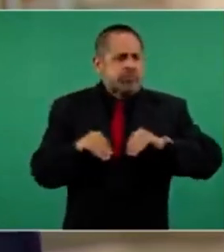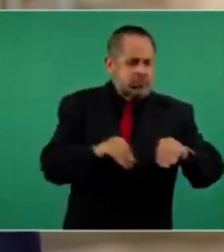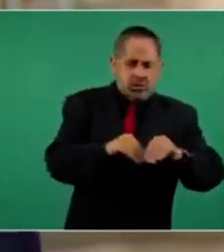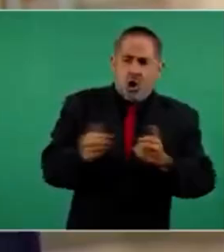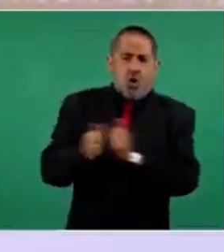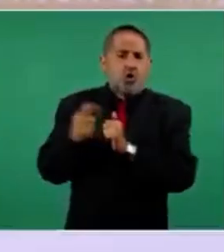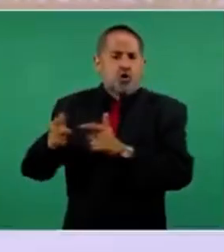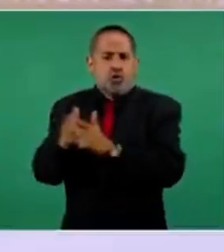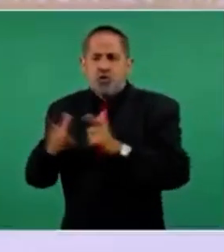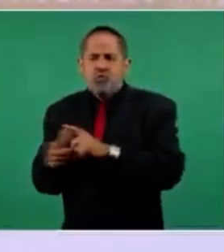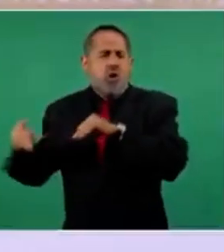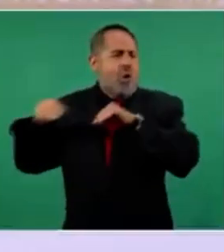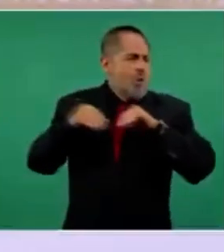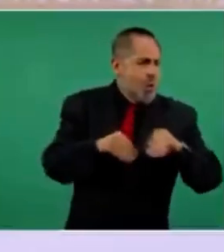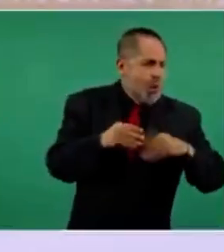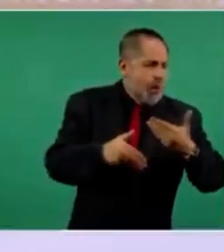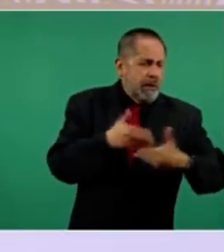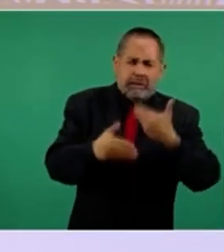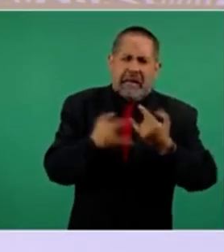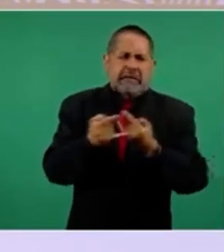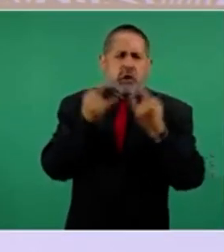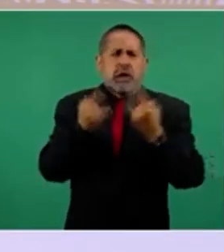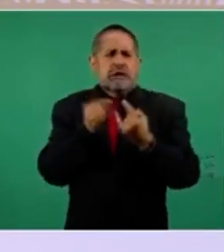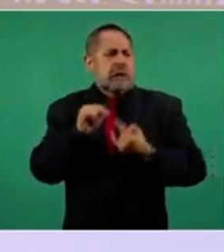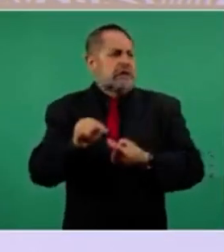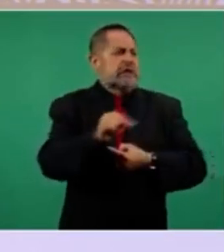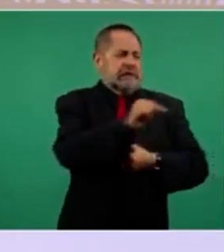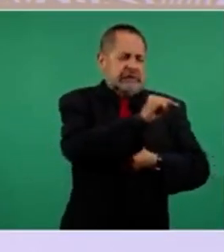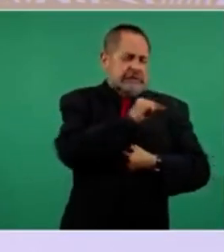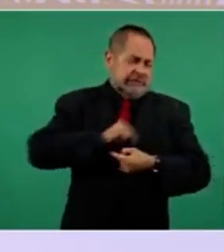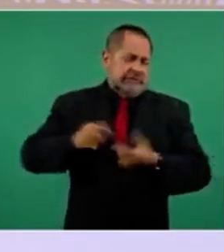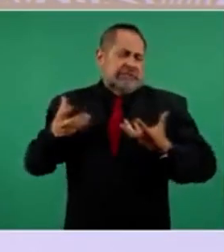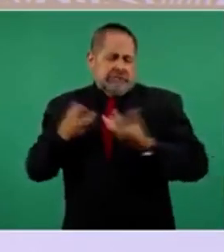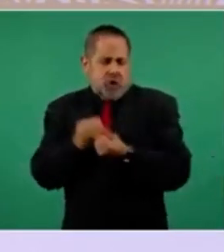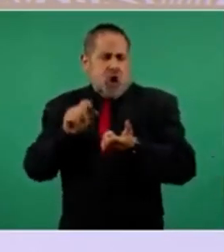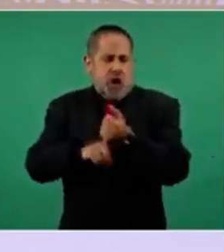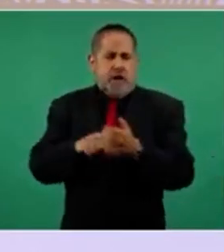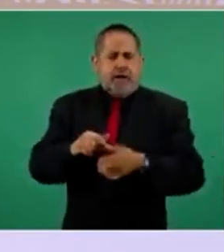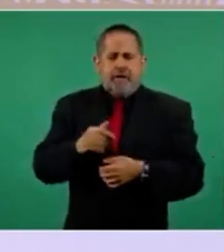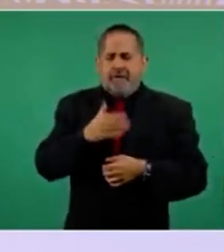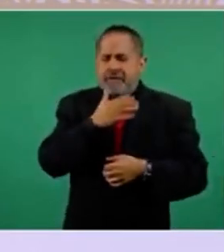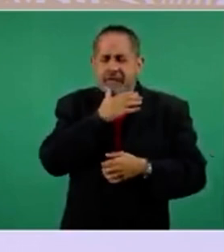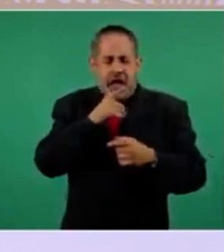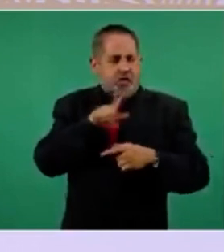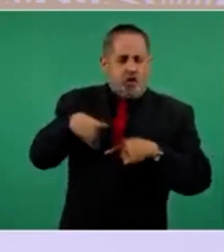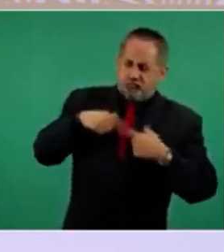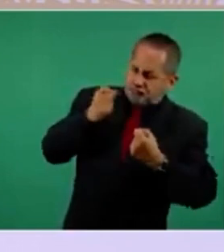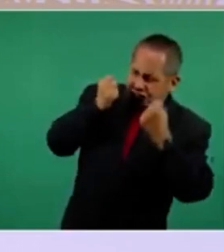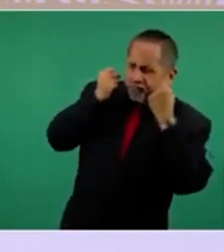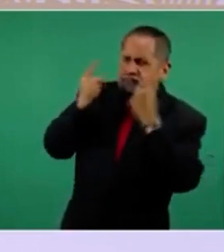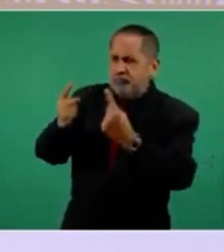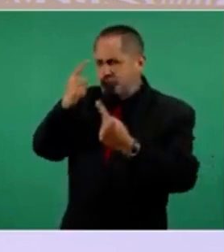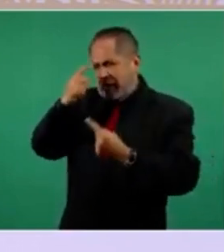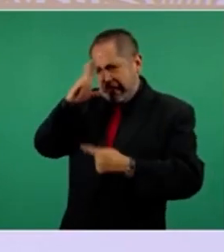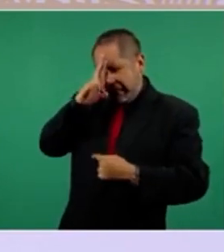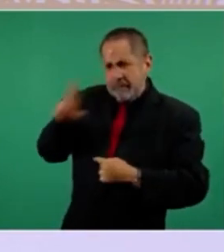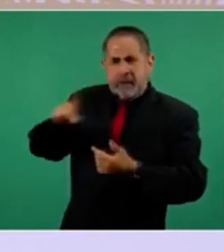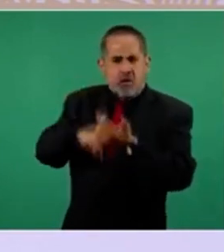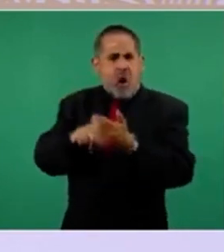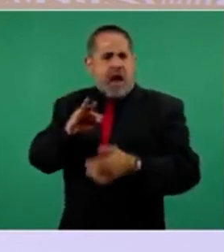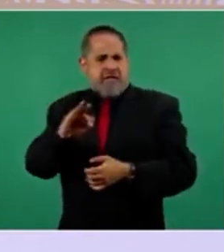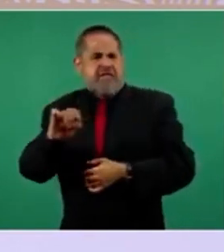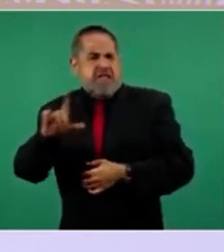Granma y un cúmulo de leyendas por todas partes de las que todavía se habla con admiración y respeto.